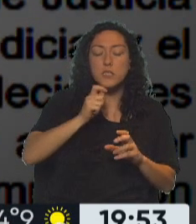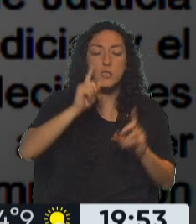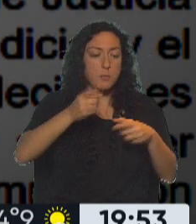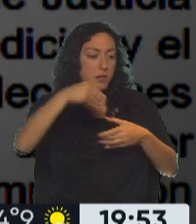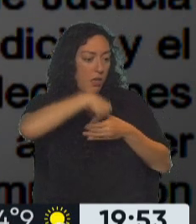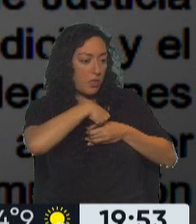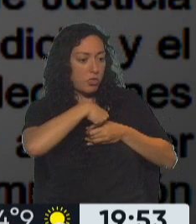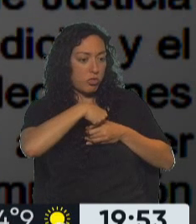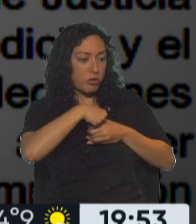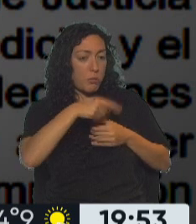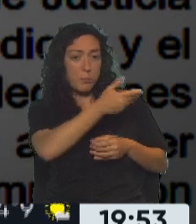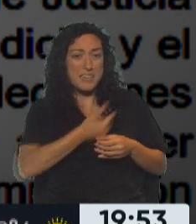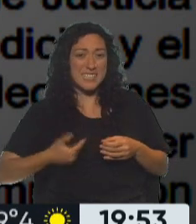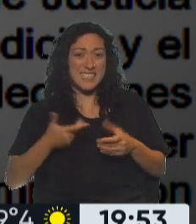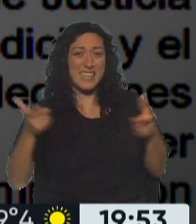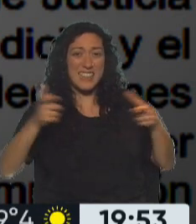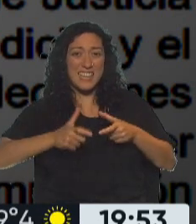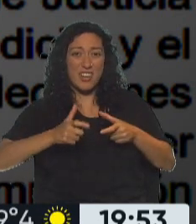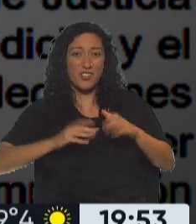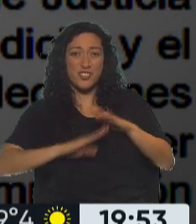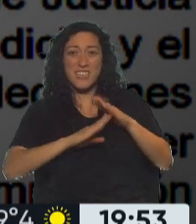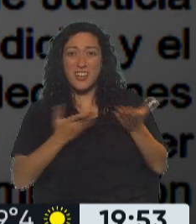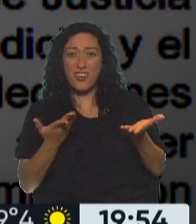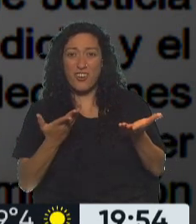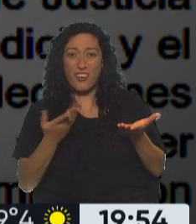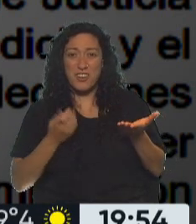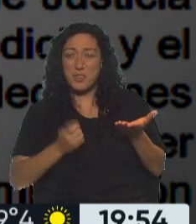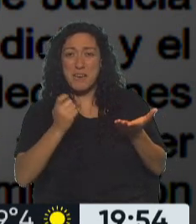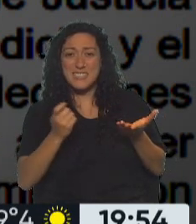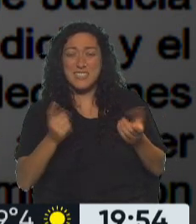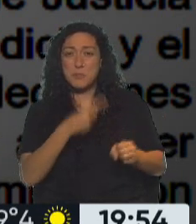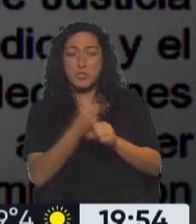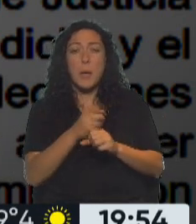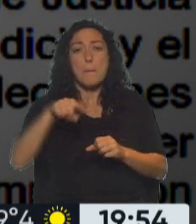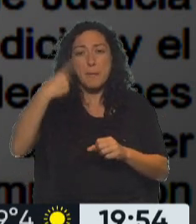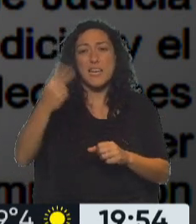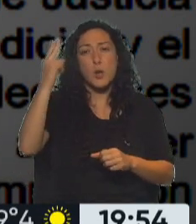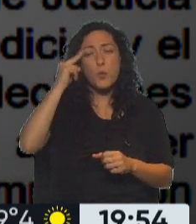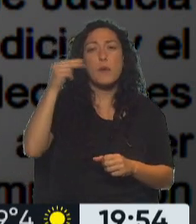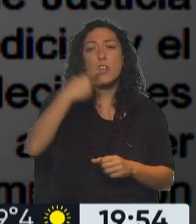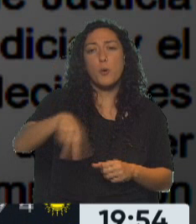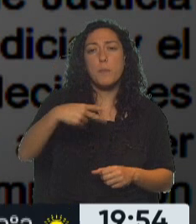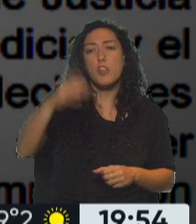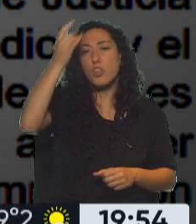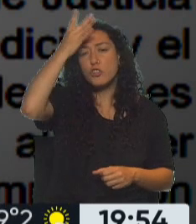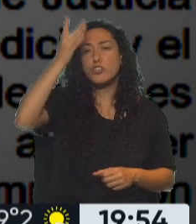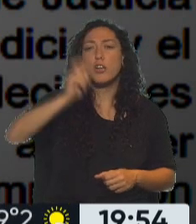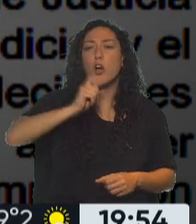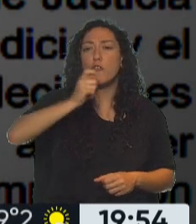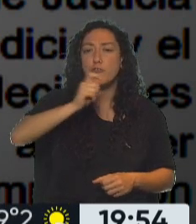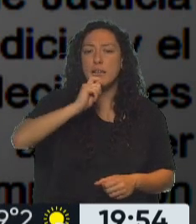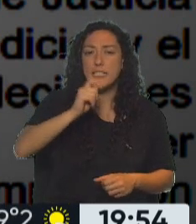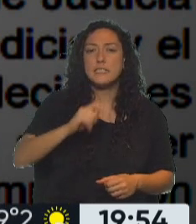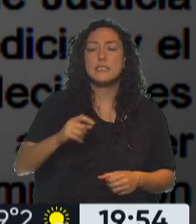él mismo preside el Consejo de la Magistratura. Por tal motivo, convocamos para mañana, 9 de noviembre, 12 horas, conferencia de prensa en el Salón de